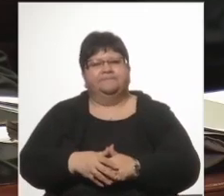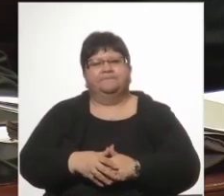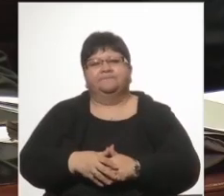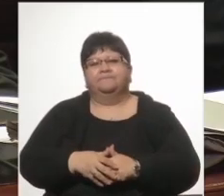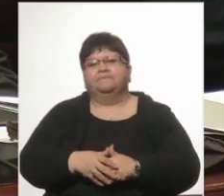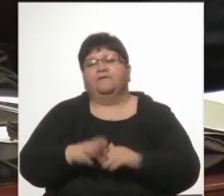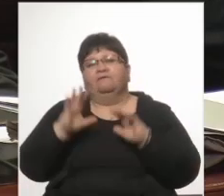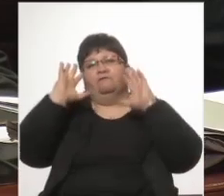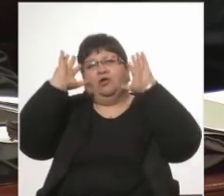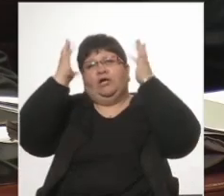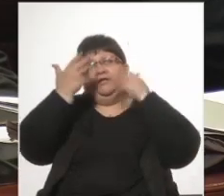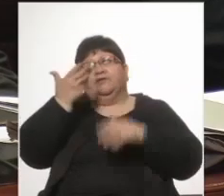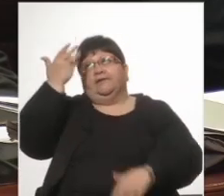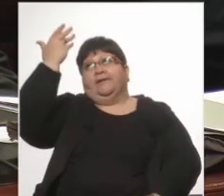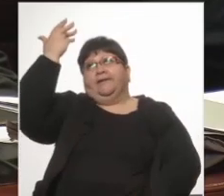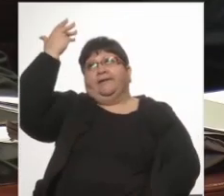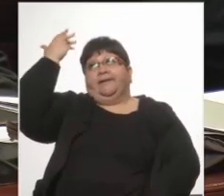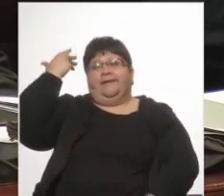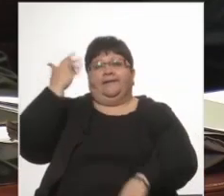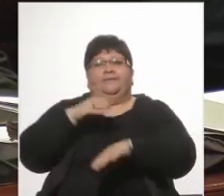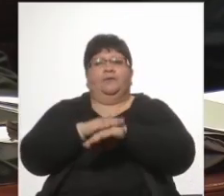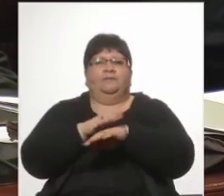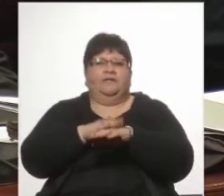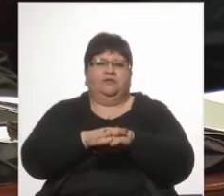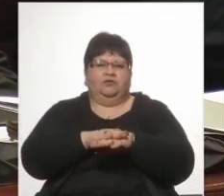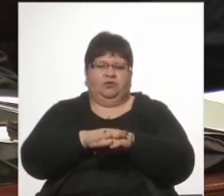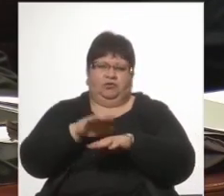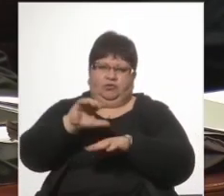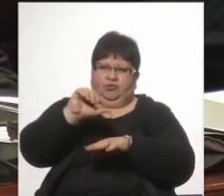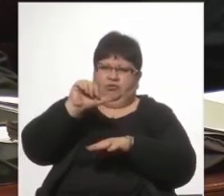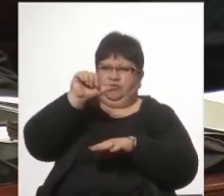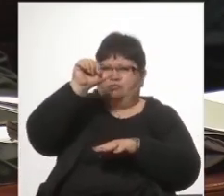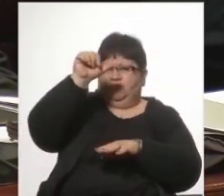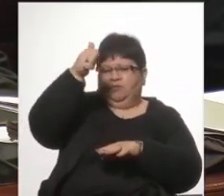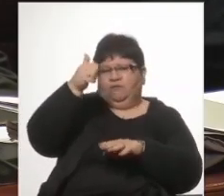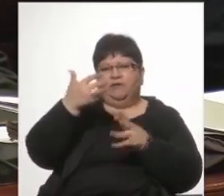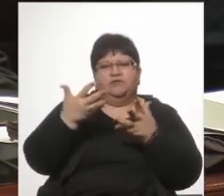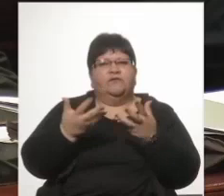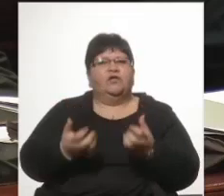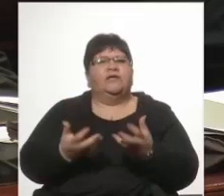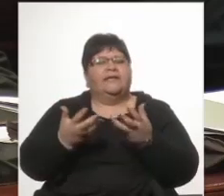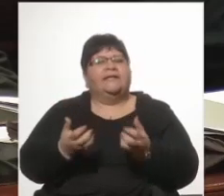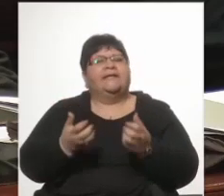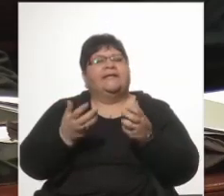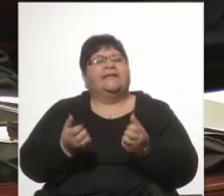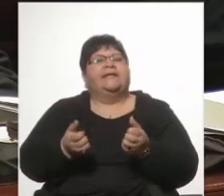violentos de entonces han triunfado sobre los que quieren construir futuro.